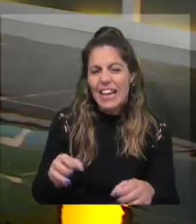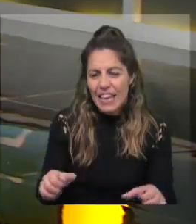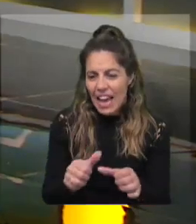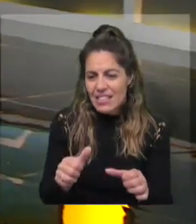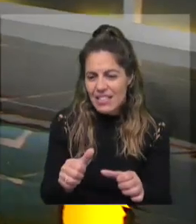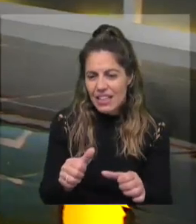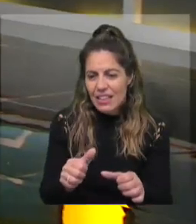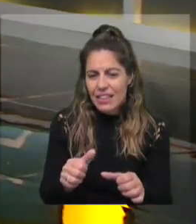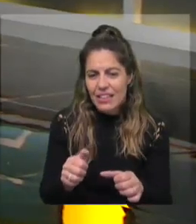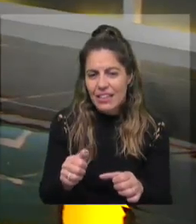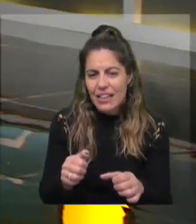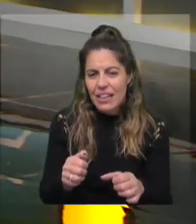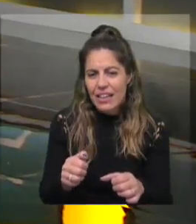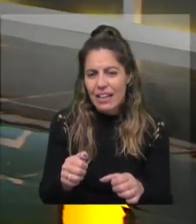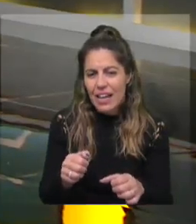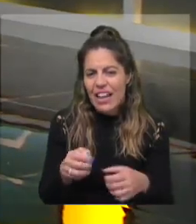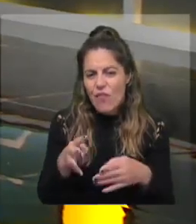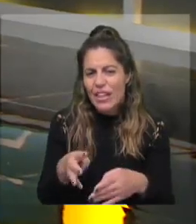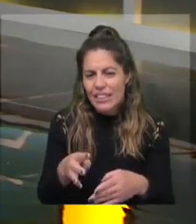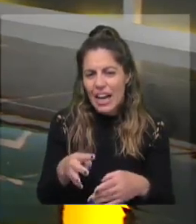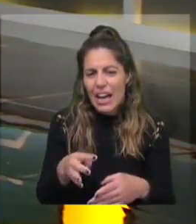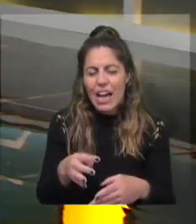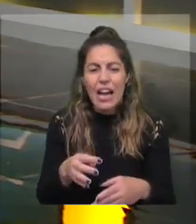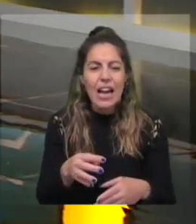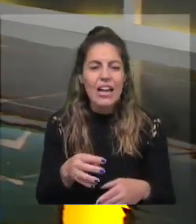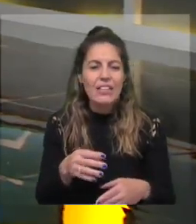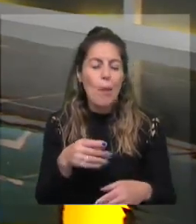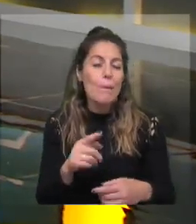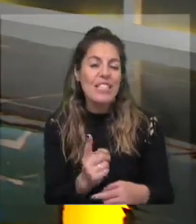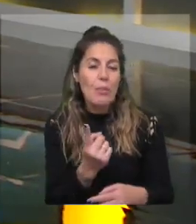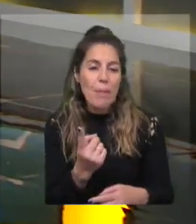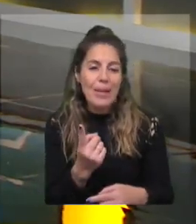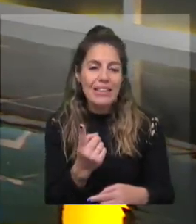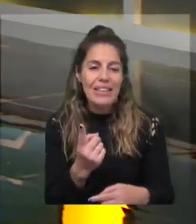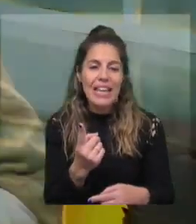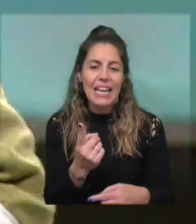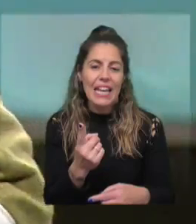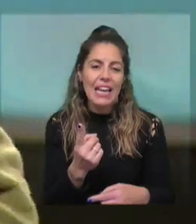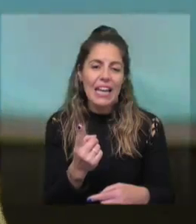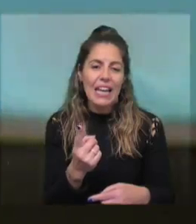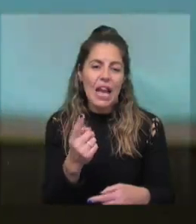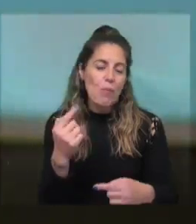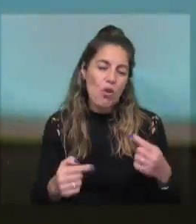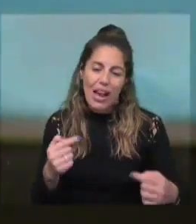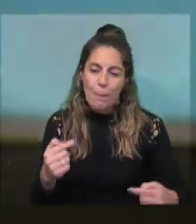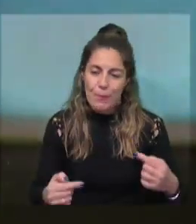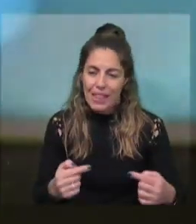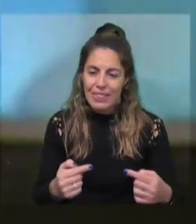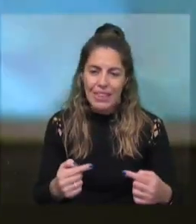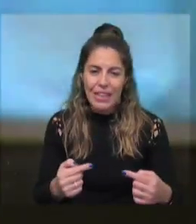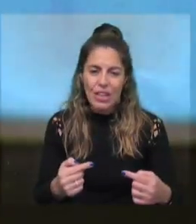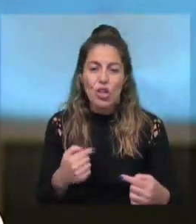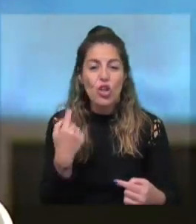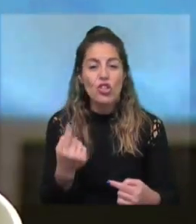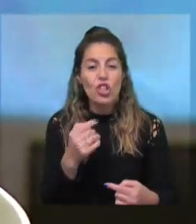qué afecta principalmente? Afecta a solanáceas principalmente, pero es muy cosmopolita. O sea, de hecho, el aislamiento que